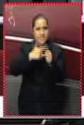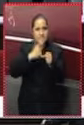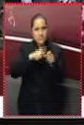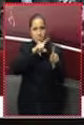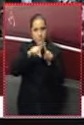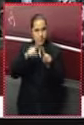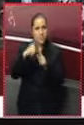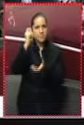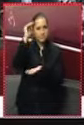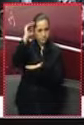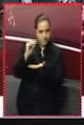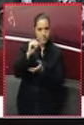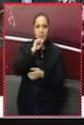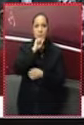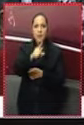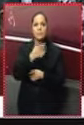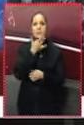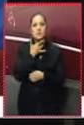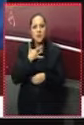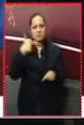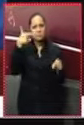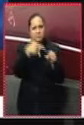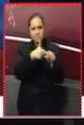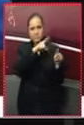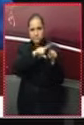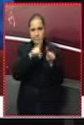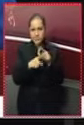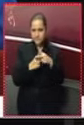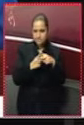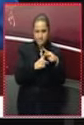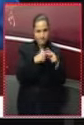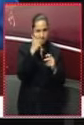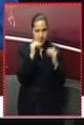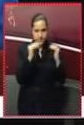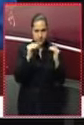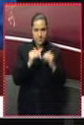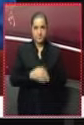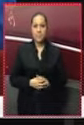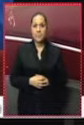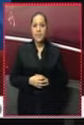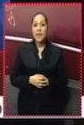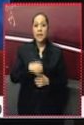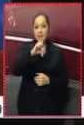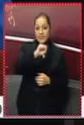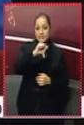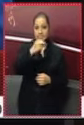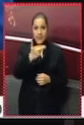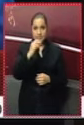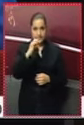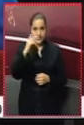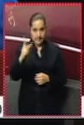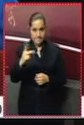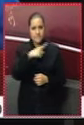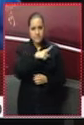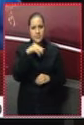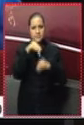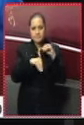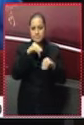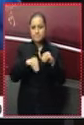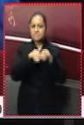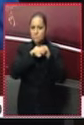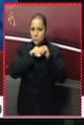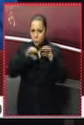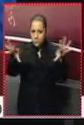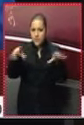precios de los combustibles. Se plantea que la Secretaría de Hacienda y Crédito Público publicará en el Diario Oficial